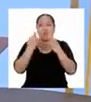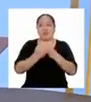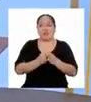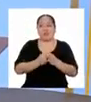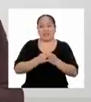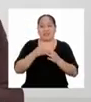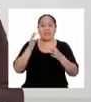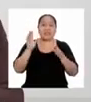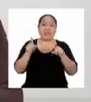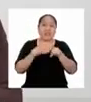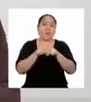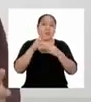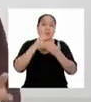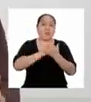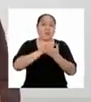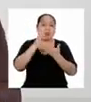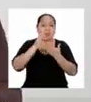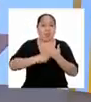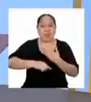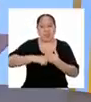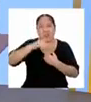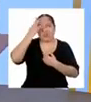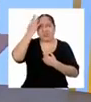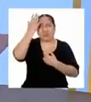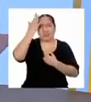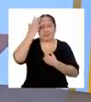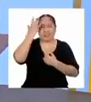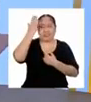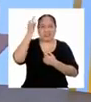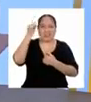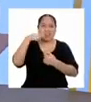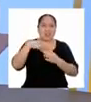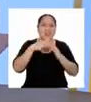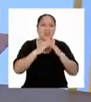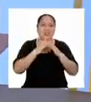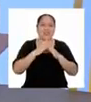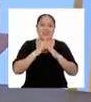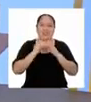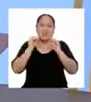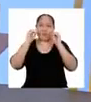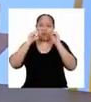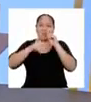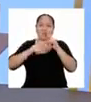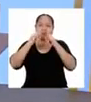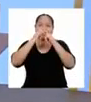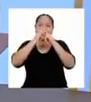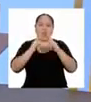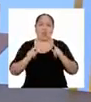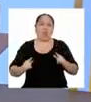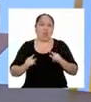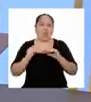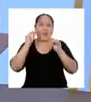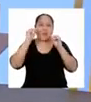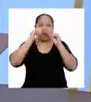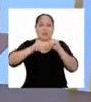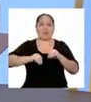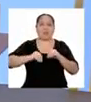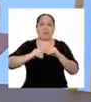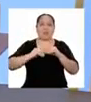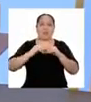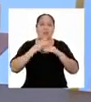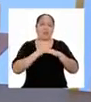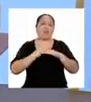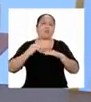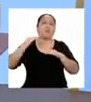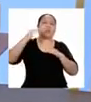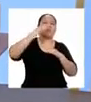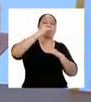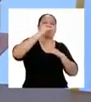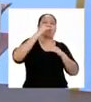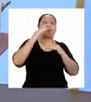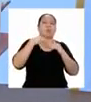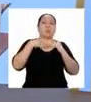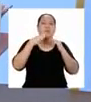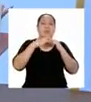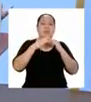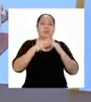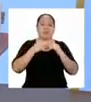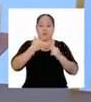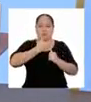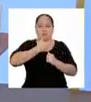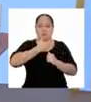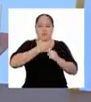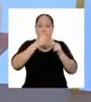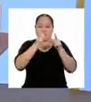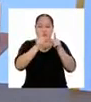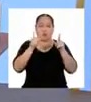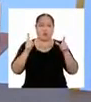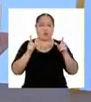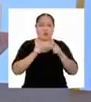creativos en casa. ¿Cómo cuáles? Estoy armando una carpa para ponerla en mi azotea y así tener mi propio